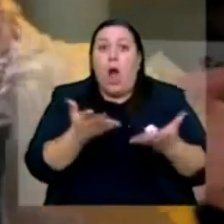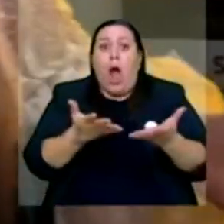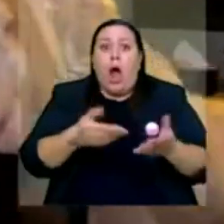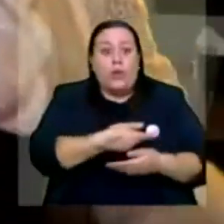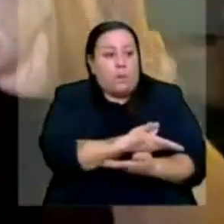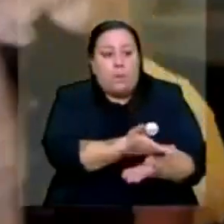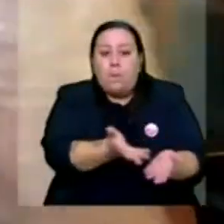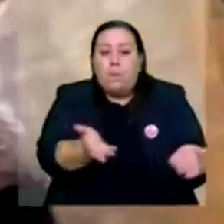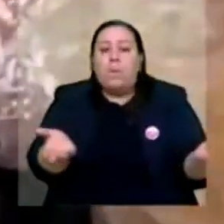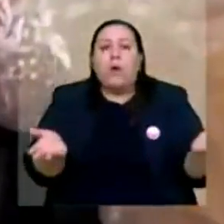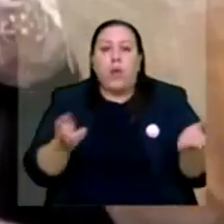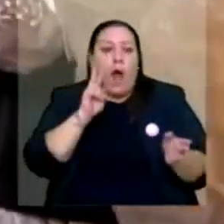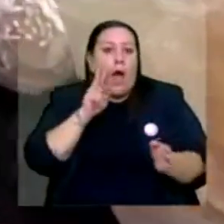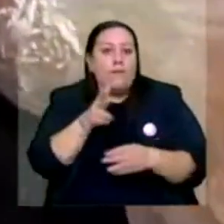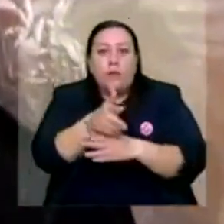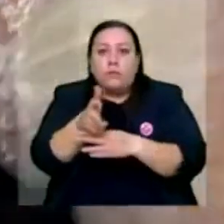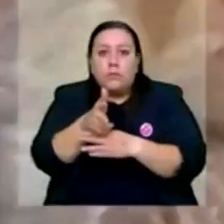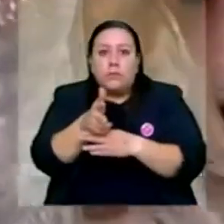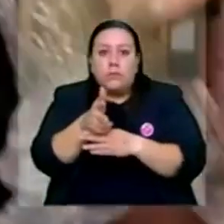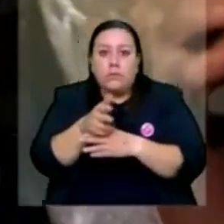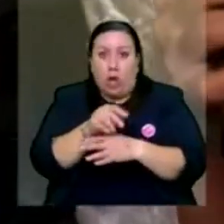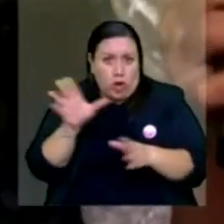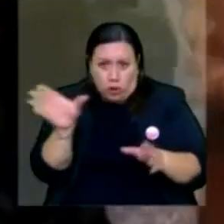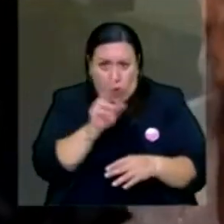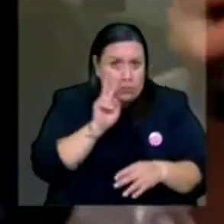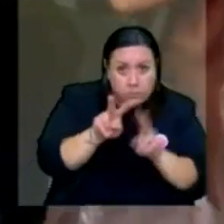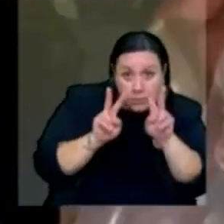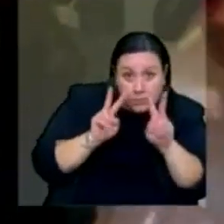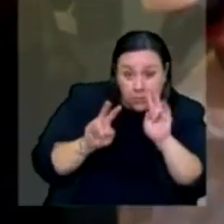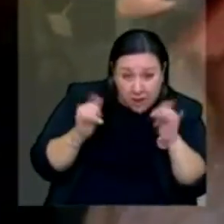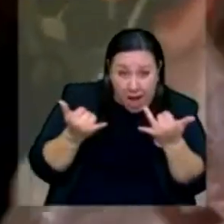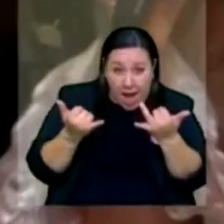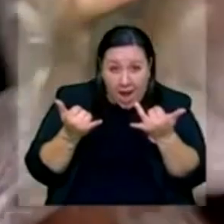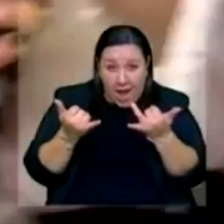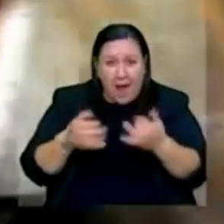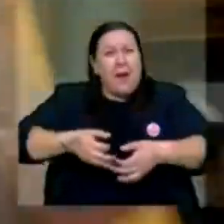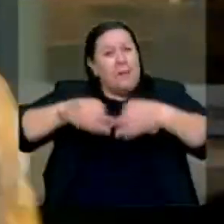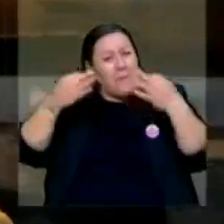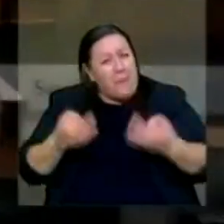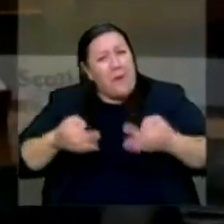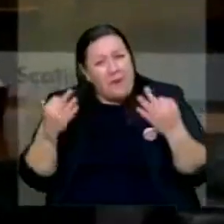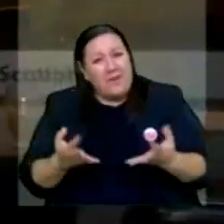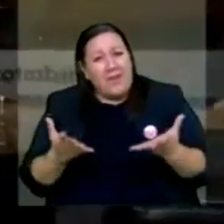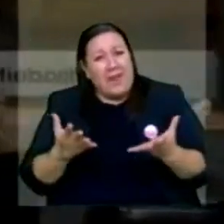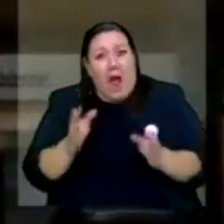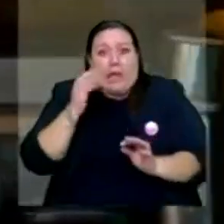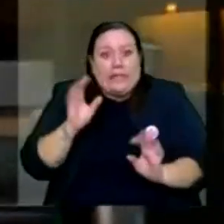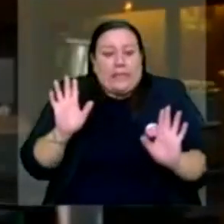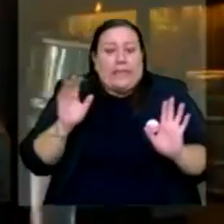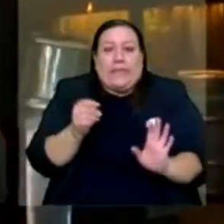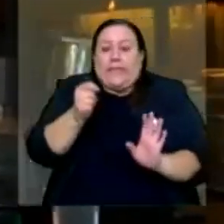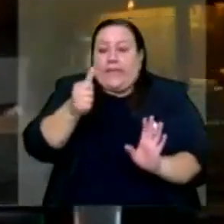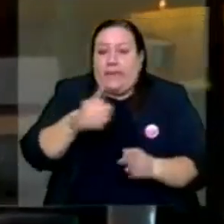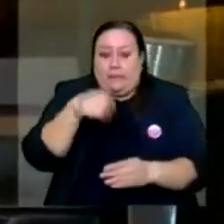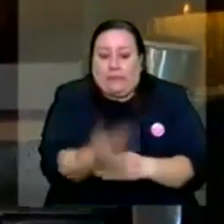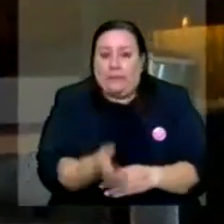en cámara, por favor. ¿Las vieron todas? Muy bien, Joaquín. Ay, casi se le caen tres. Escúchame,